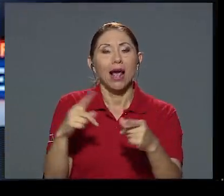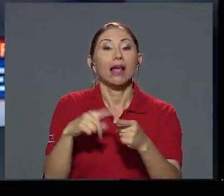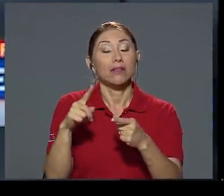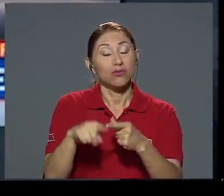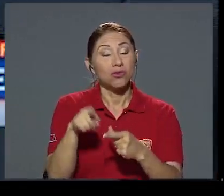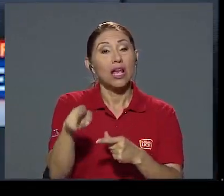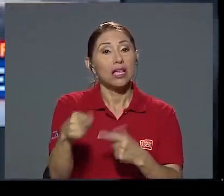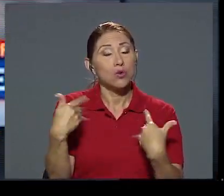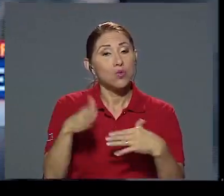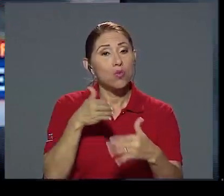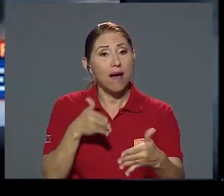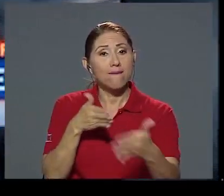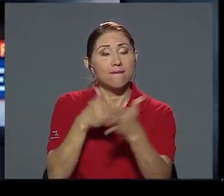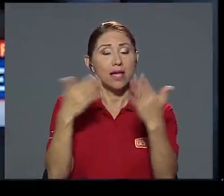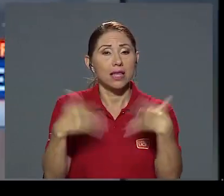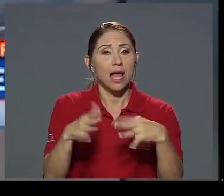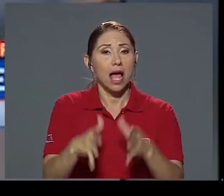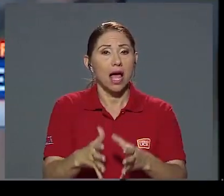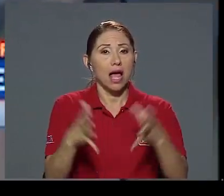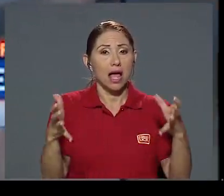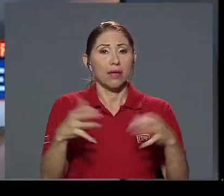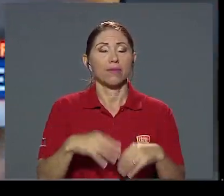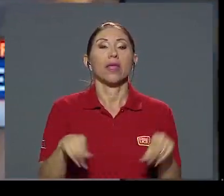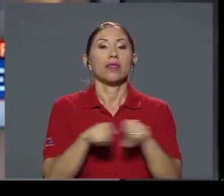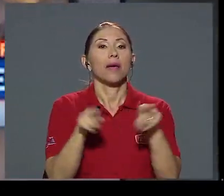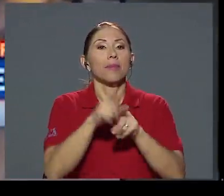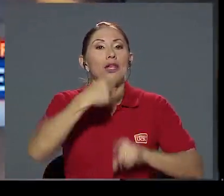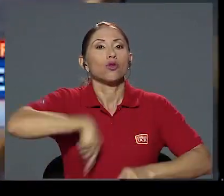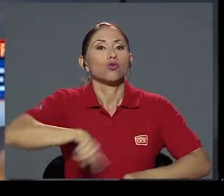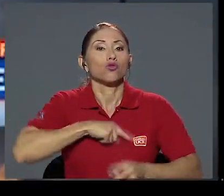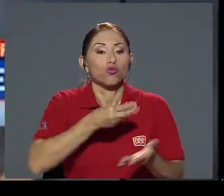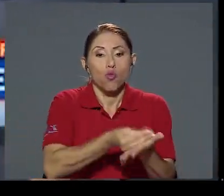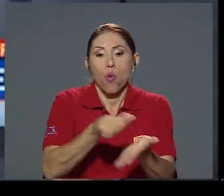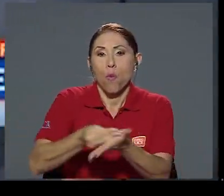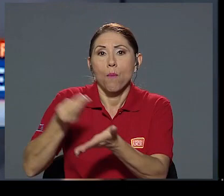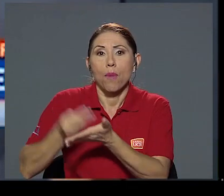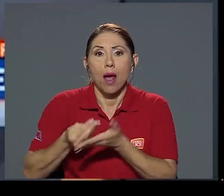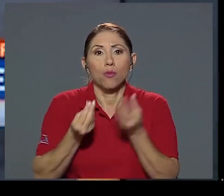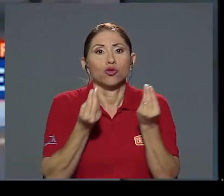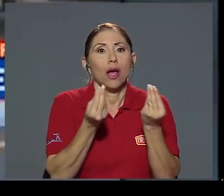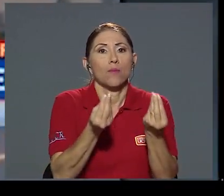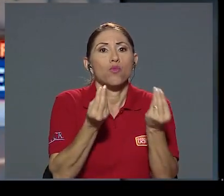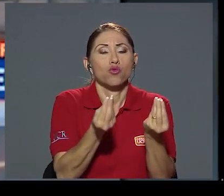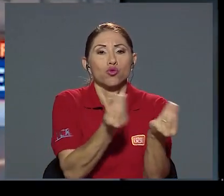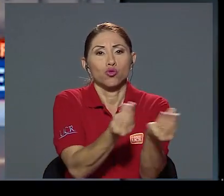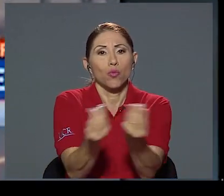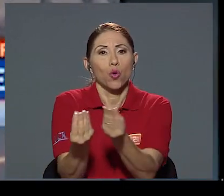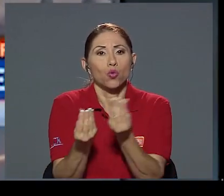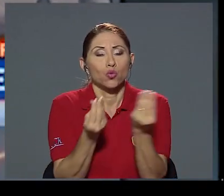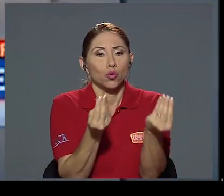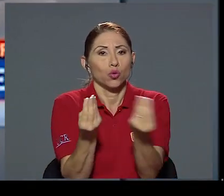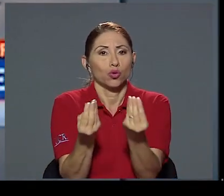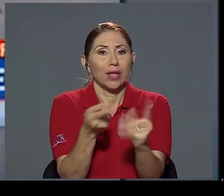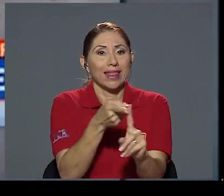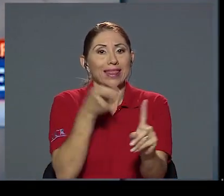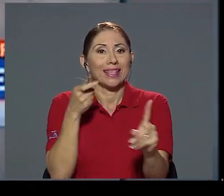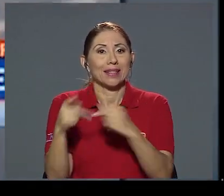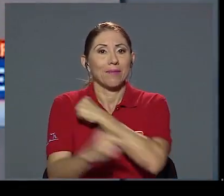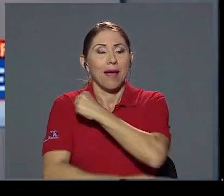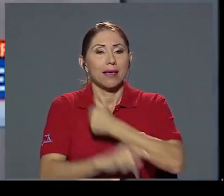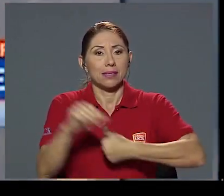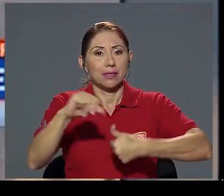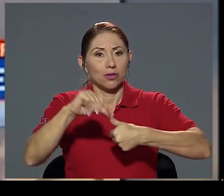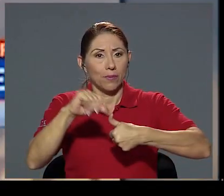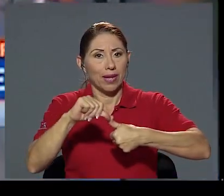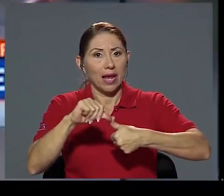podríamos tener una afectación muy importante. Además también importamos una gran cantidad de productos de la región que podrían verse